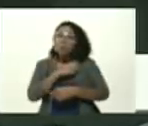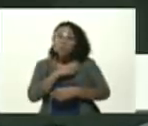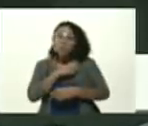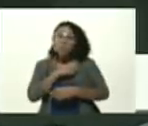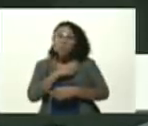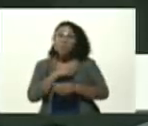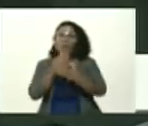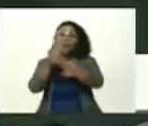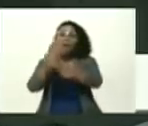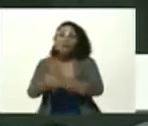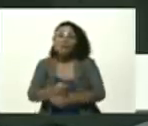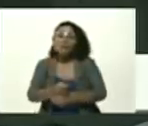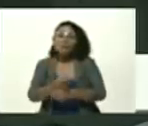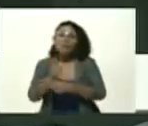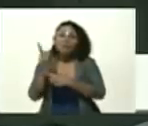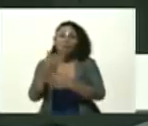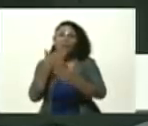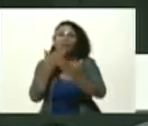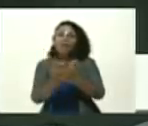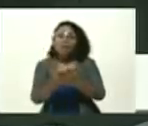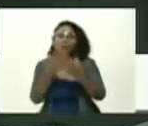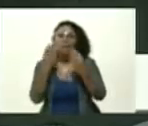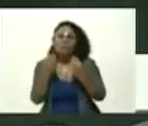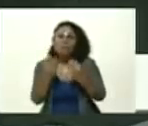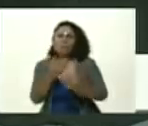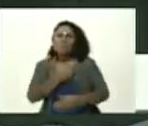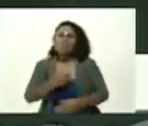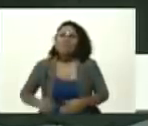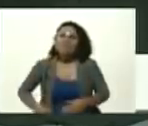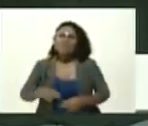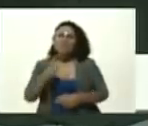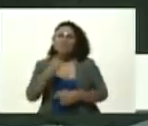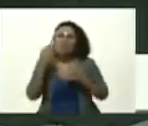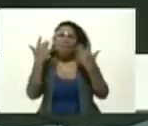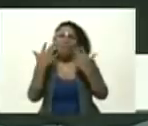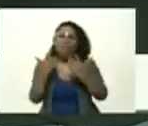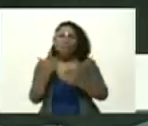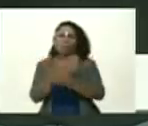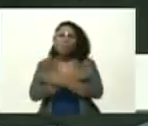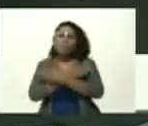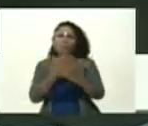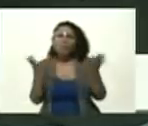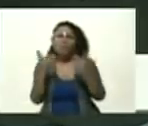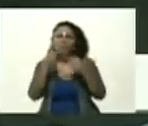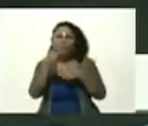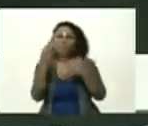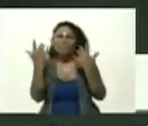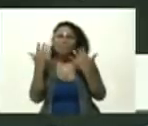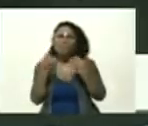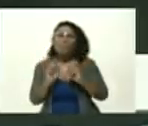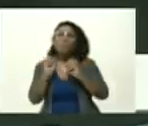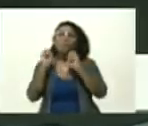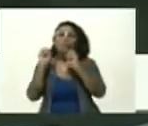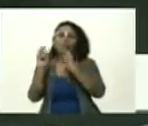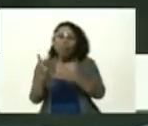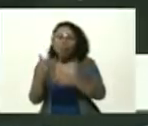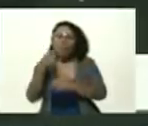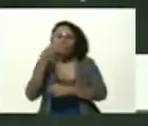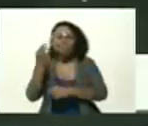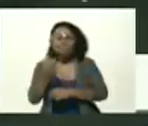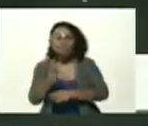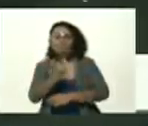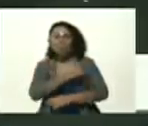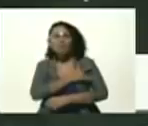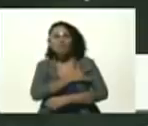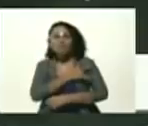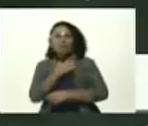egresadas y los egresados le agradecemos mucho, presidente, su mano generosa, su mano oportuna. De verdad que la